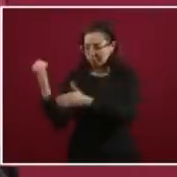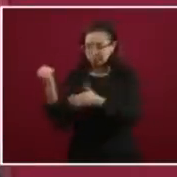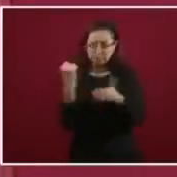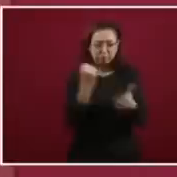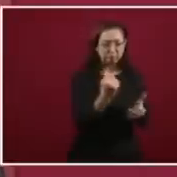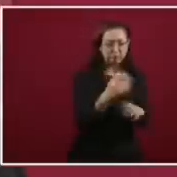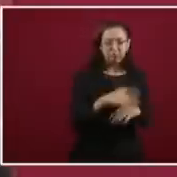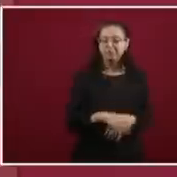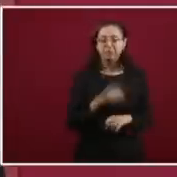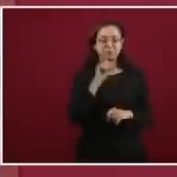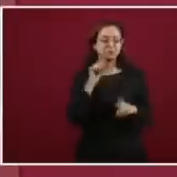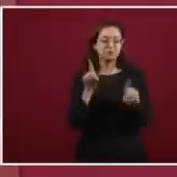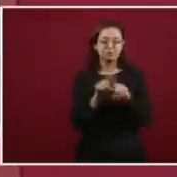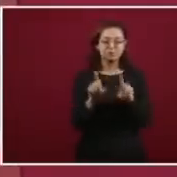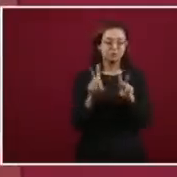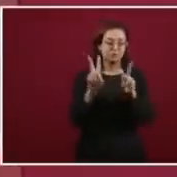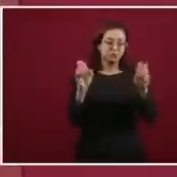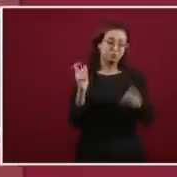es lo mismo